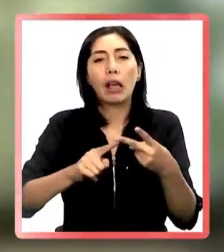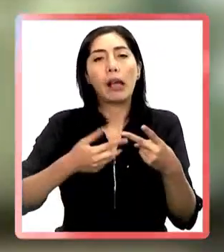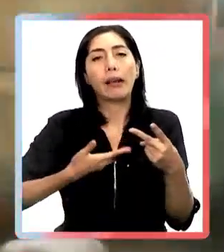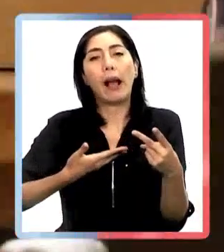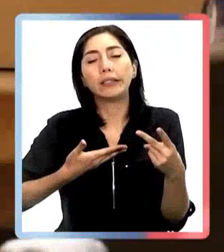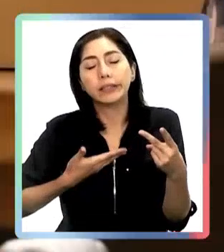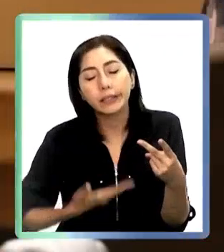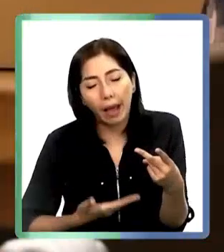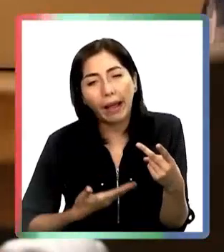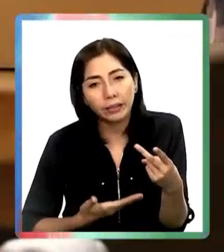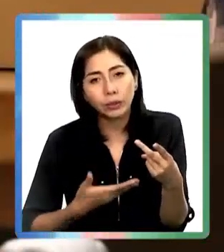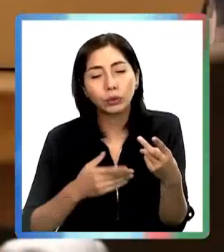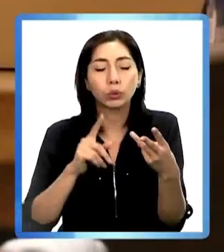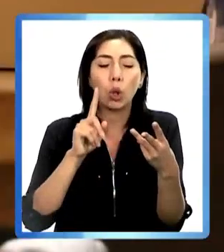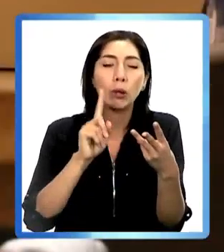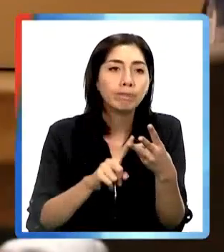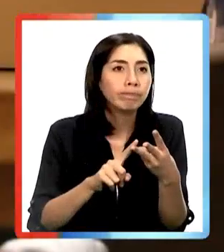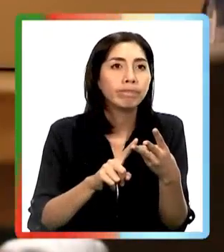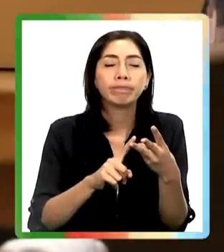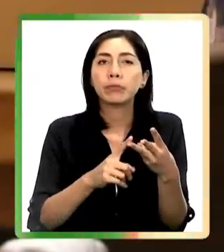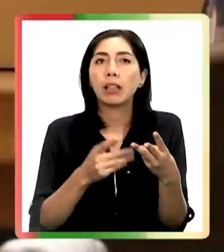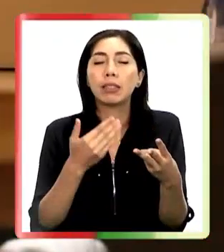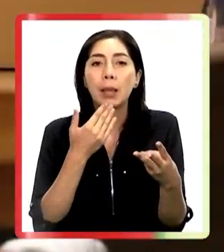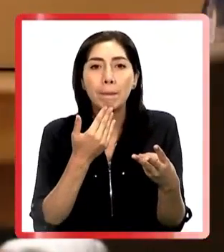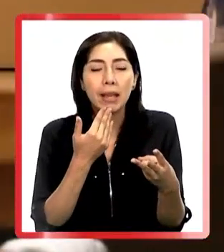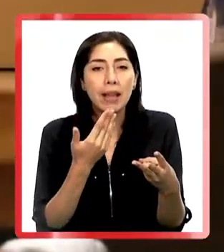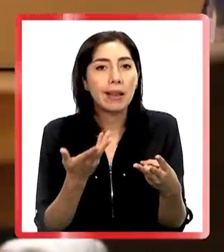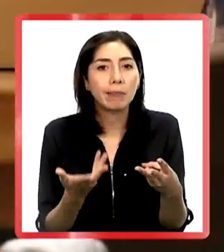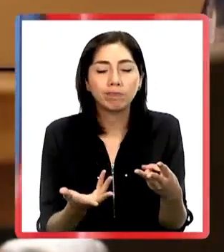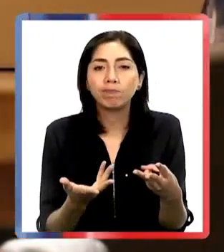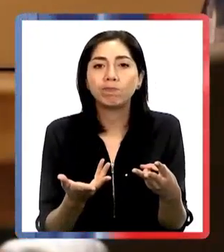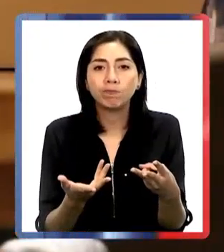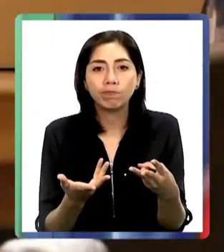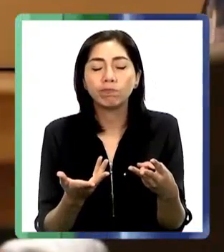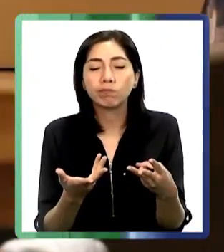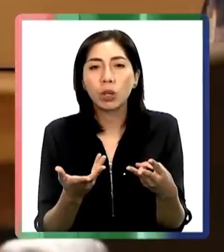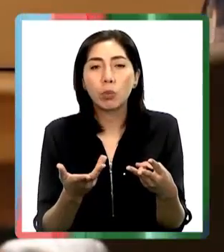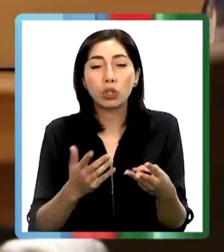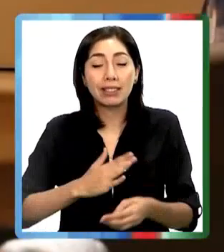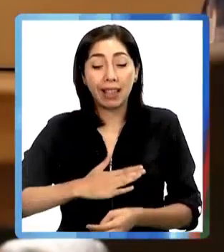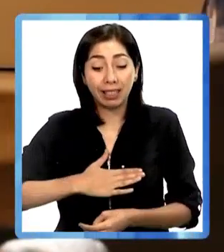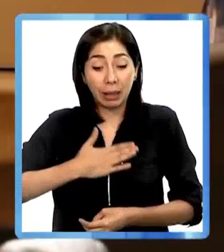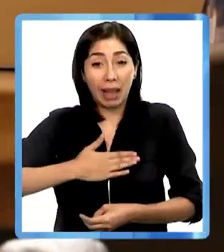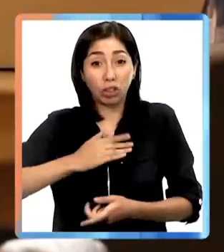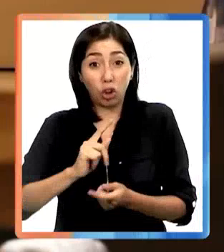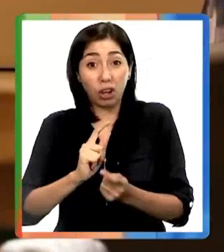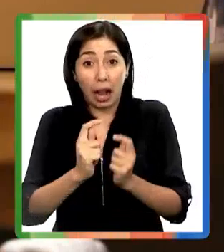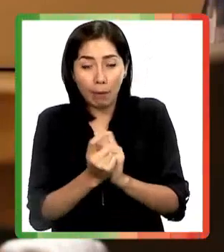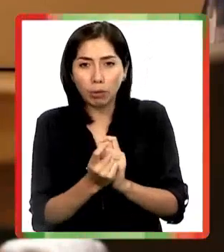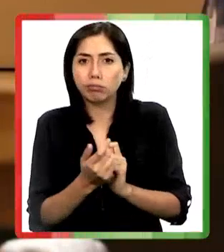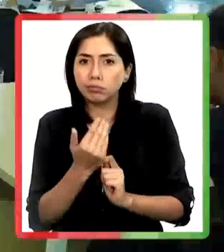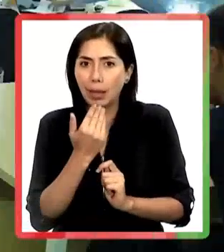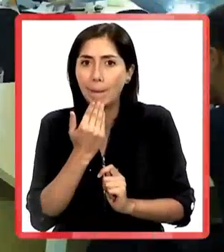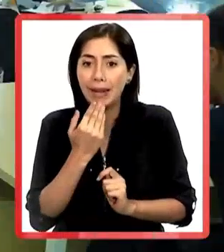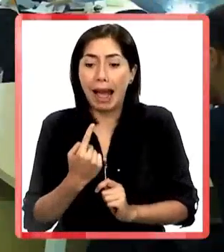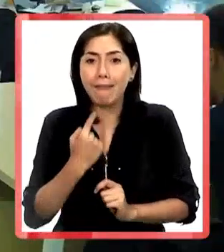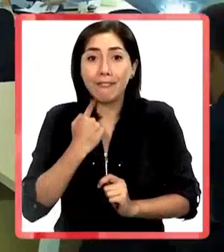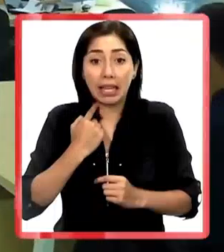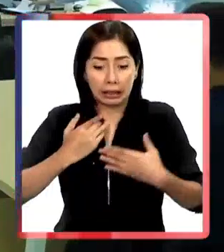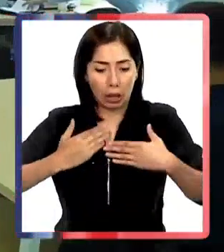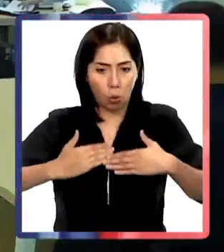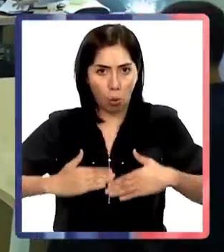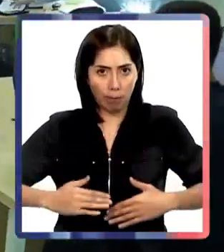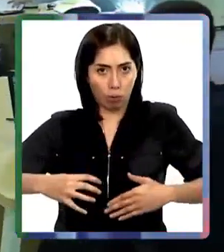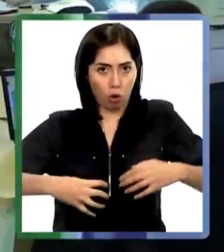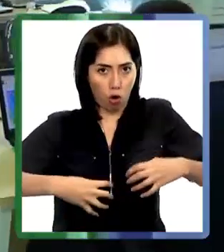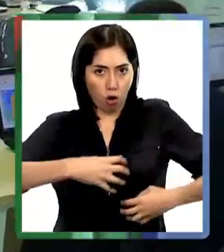el cansancio, los cambios en nuestros sentimientos también afectan a nuestro cuerpo y a